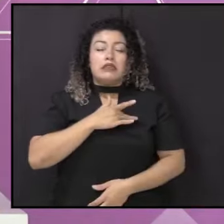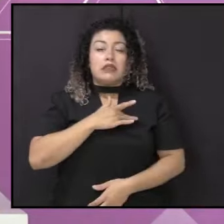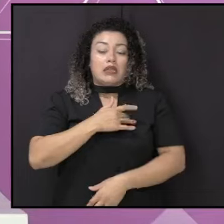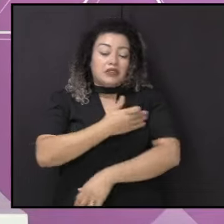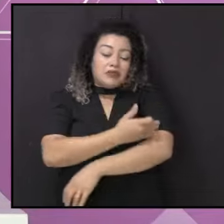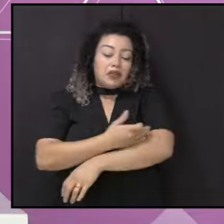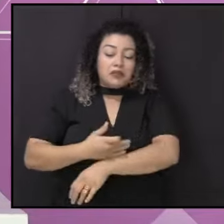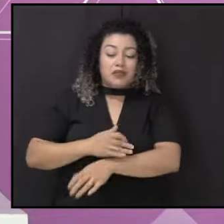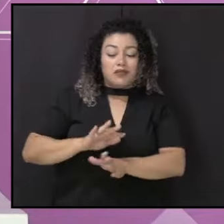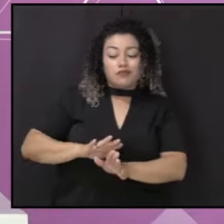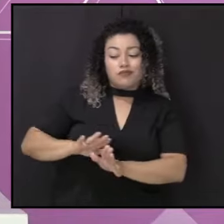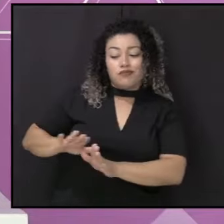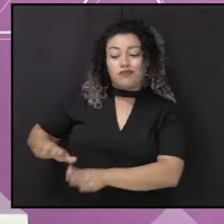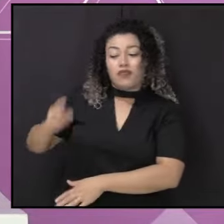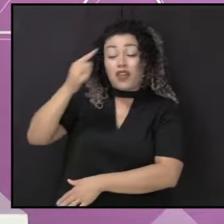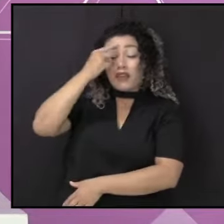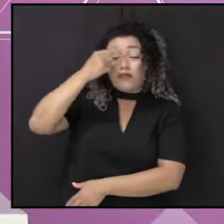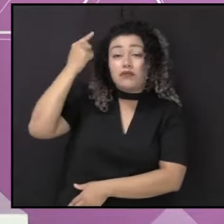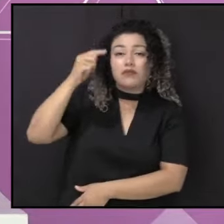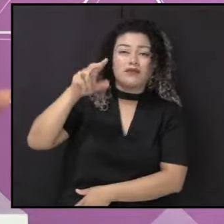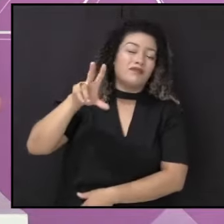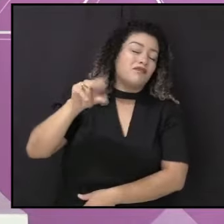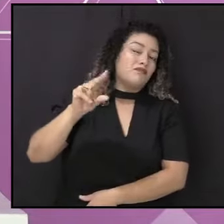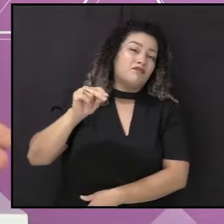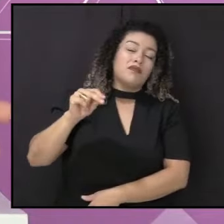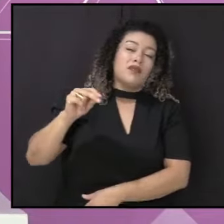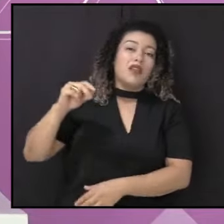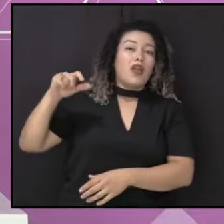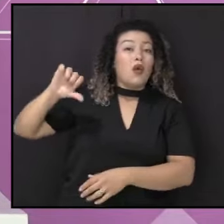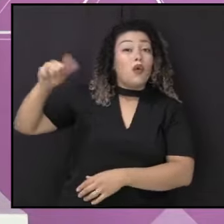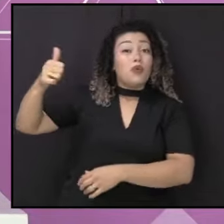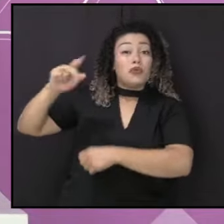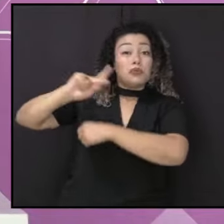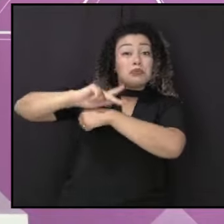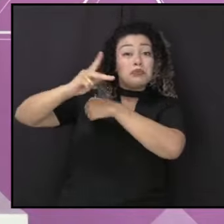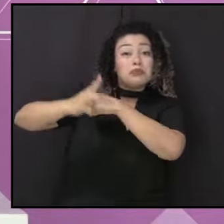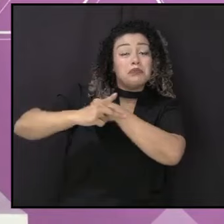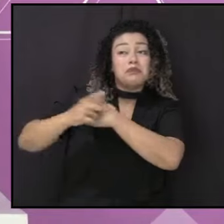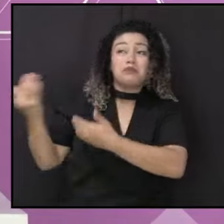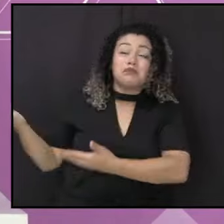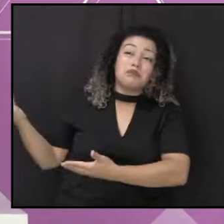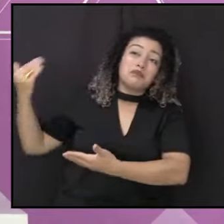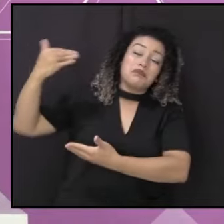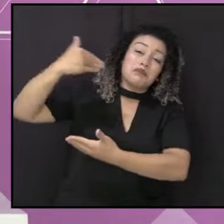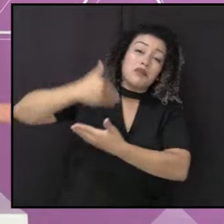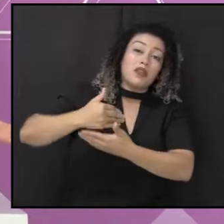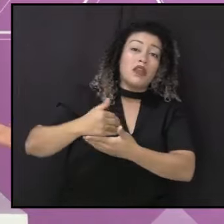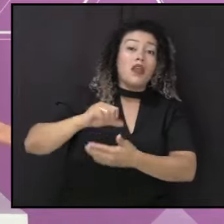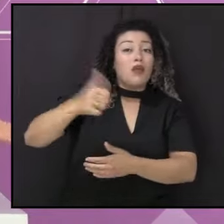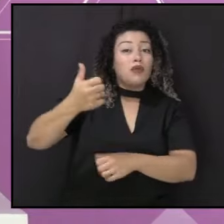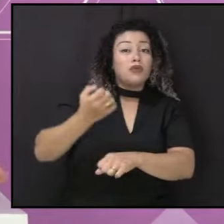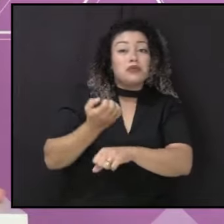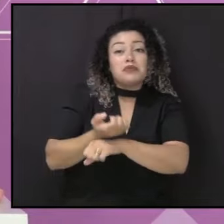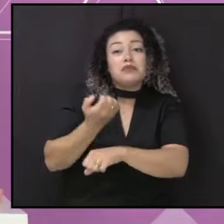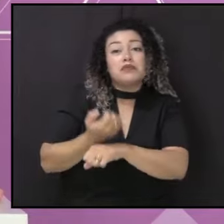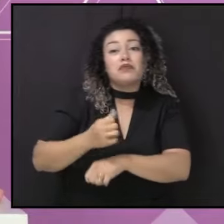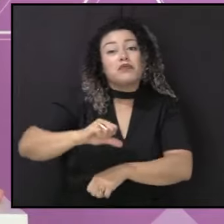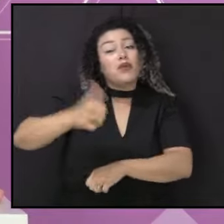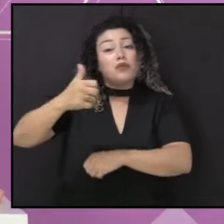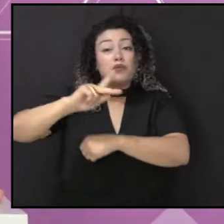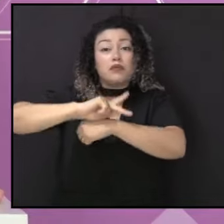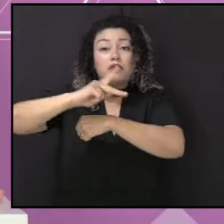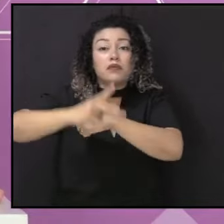familia, no es fácil cruzar a otro lugar, a otro estado, a otro país. No es fácil.